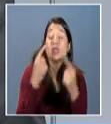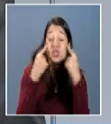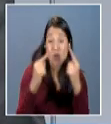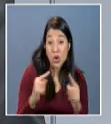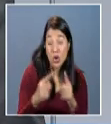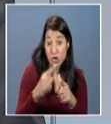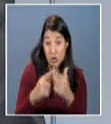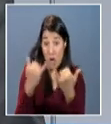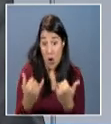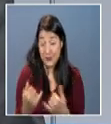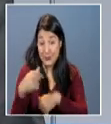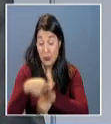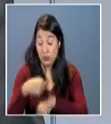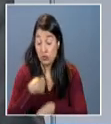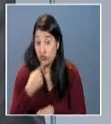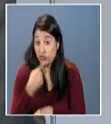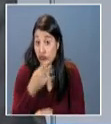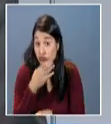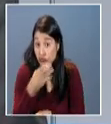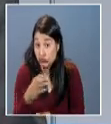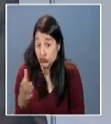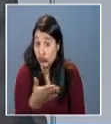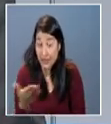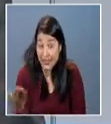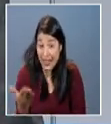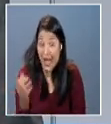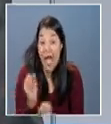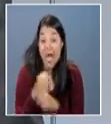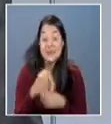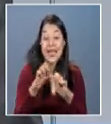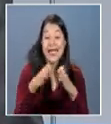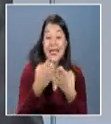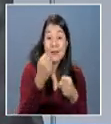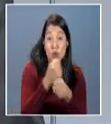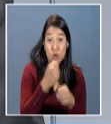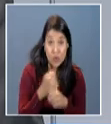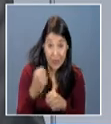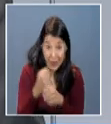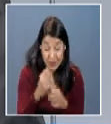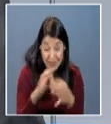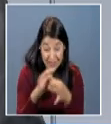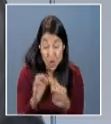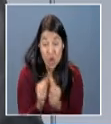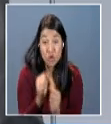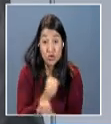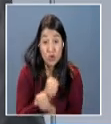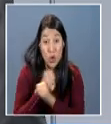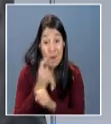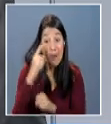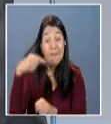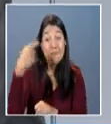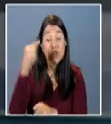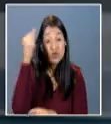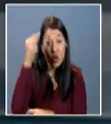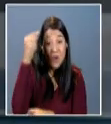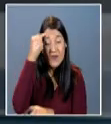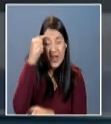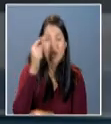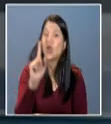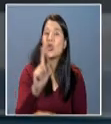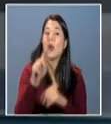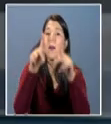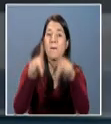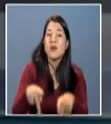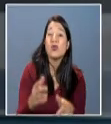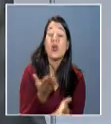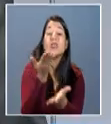este momento, lo que yo diría de forma inmediata es conformar equipos de trabajo de excelencia en materia de seguridad para efecto del próximo gobierno, no ser personas que lleguen